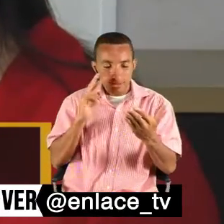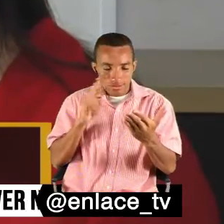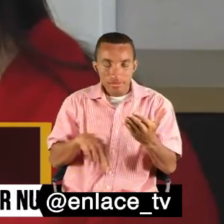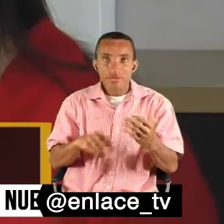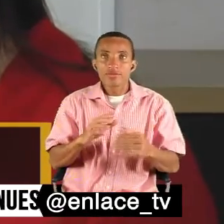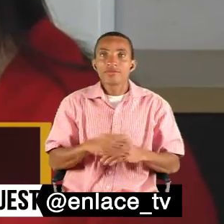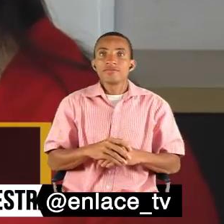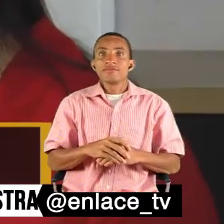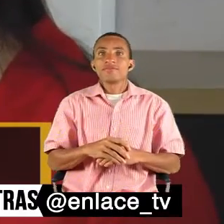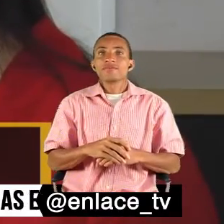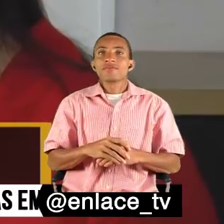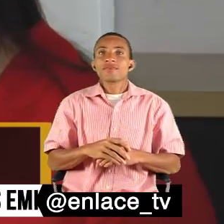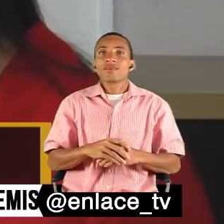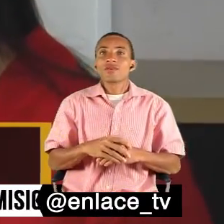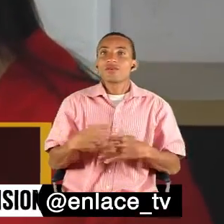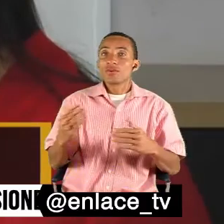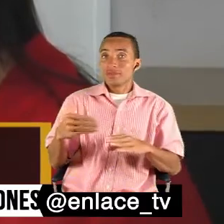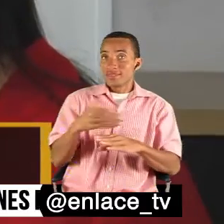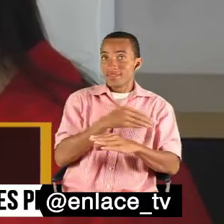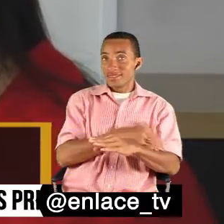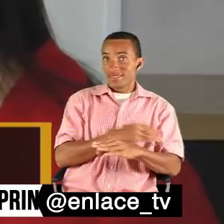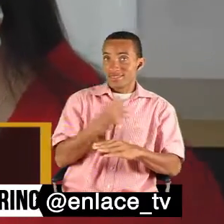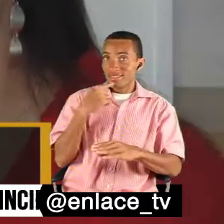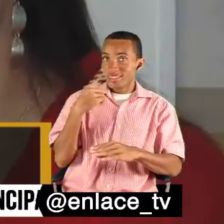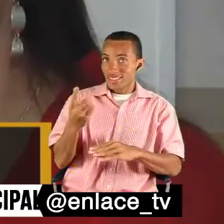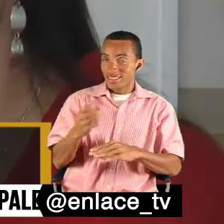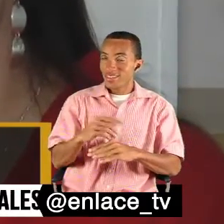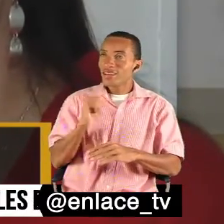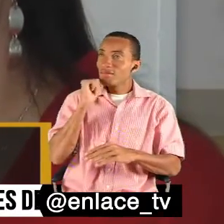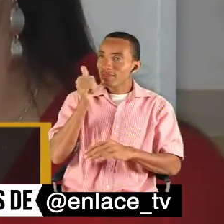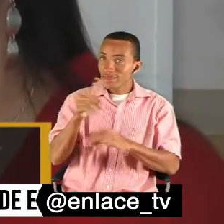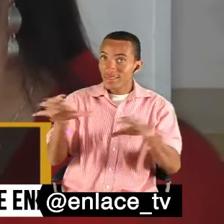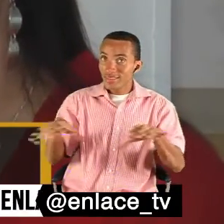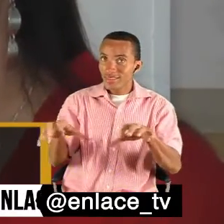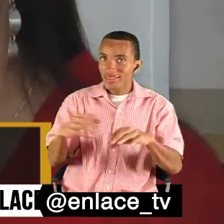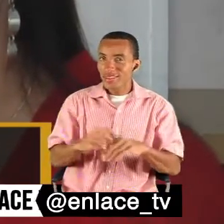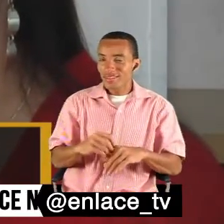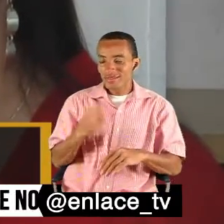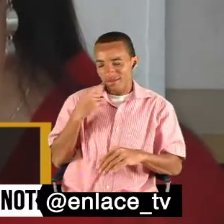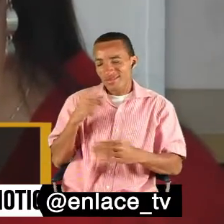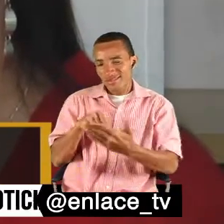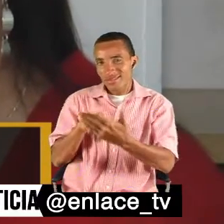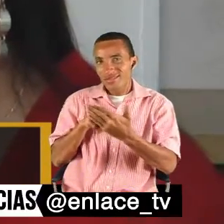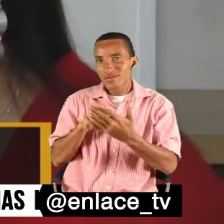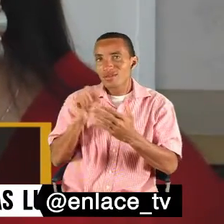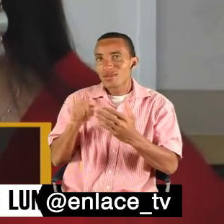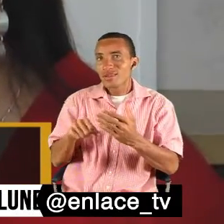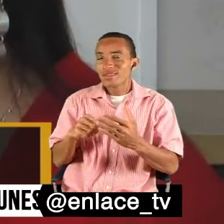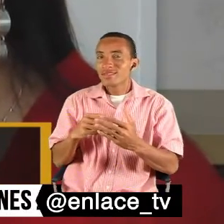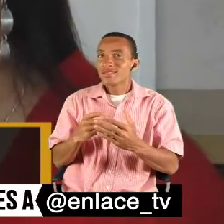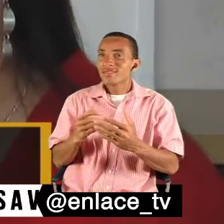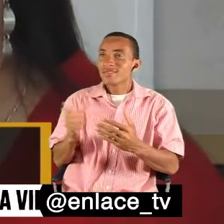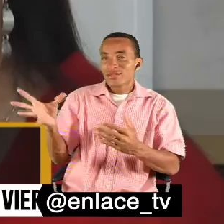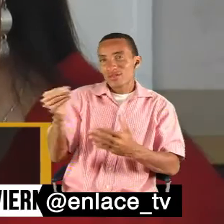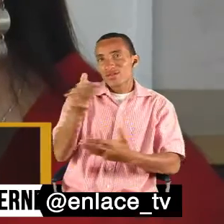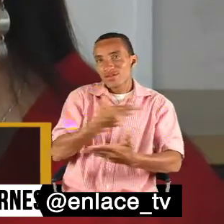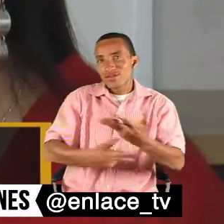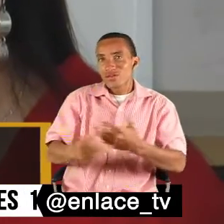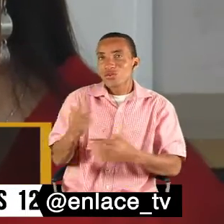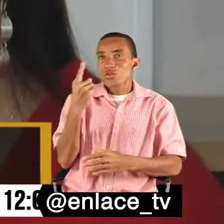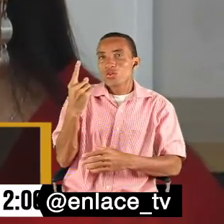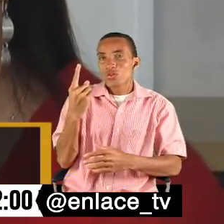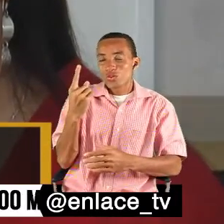vamos a anticiparnos a esa jornada de mañana, y nos compartes con los televidentes de Enlace Noticias uno de